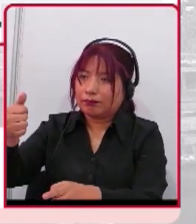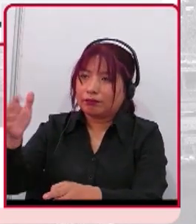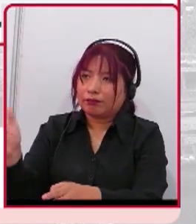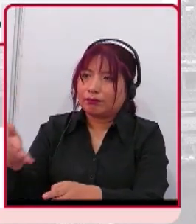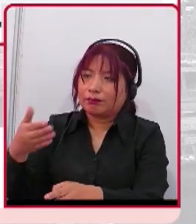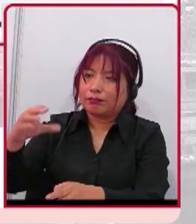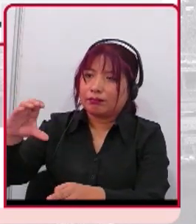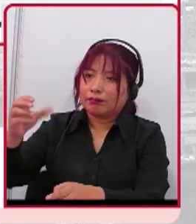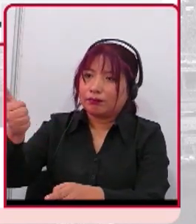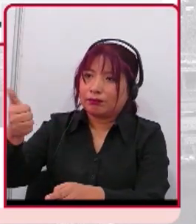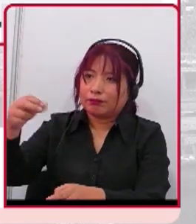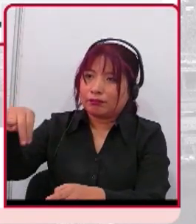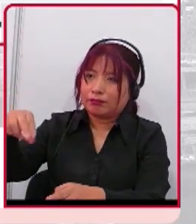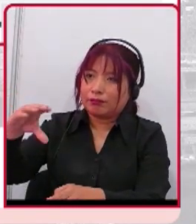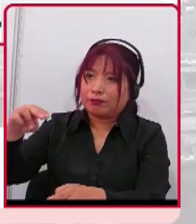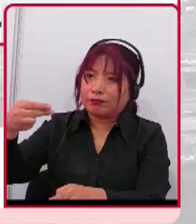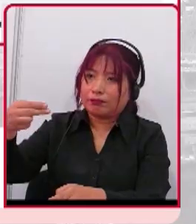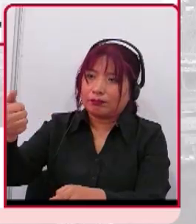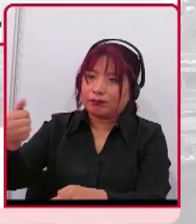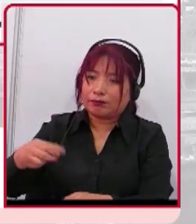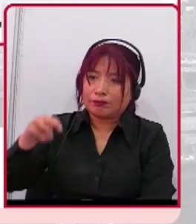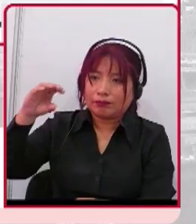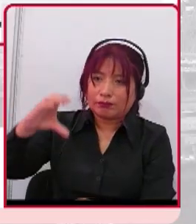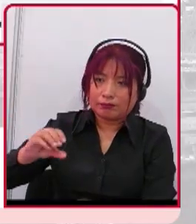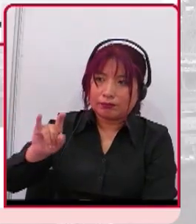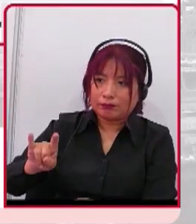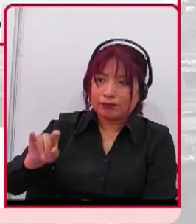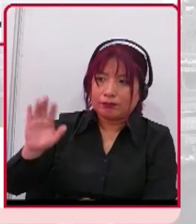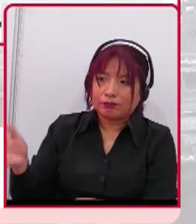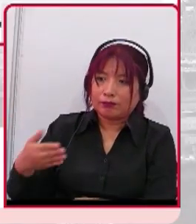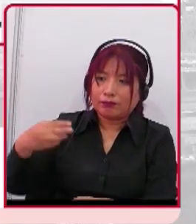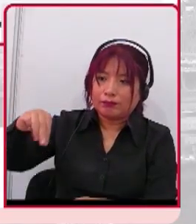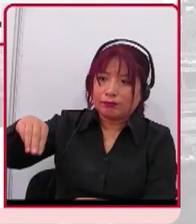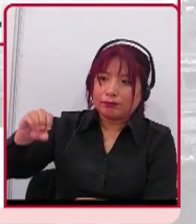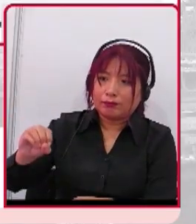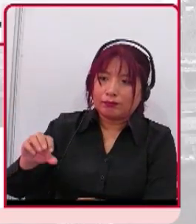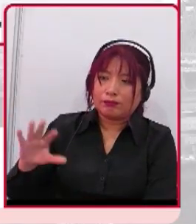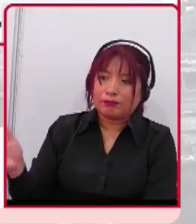para Pampacancha pórfidos de cobre, molibdeno y también oro.